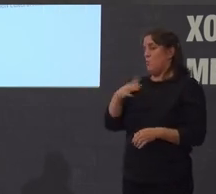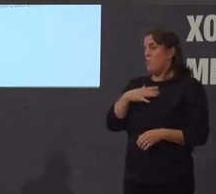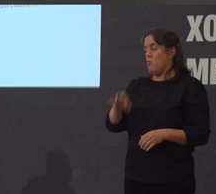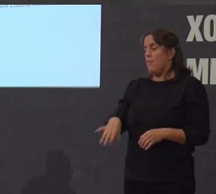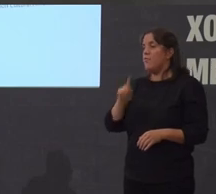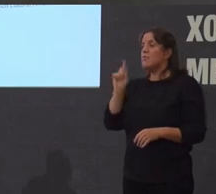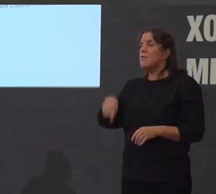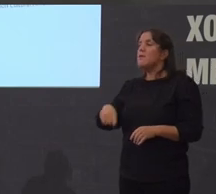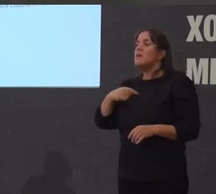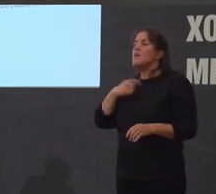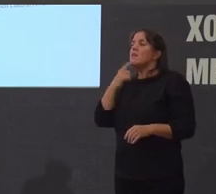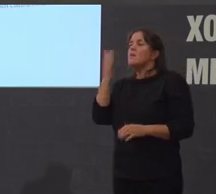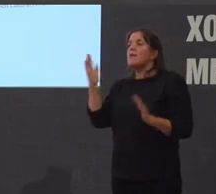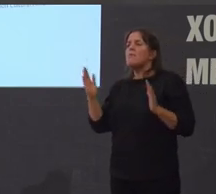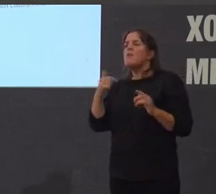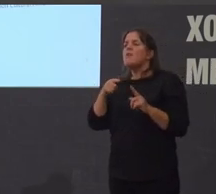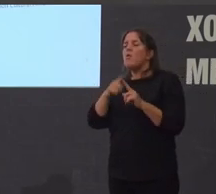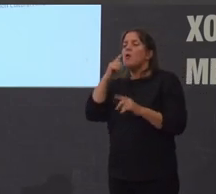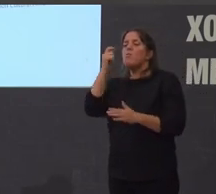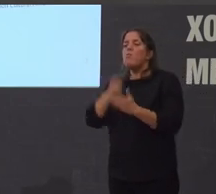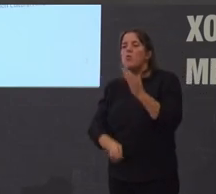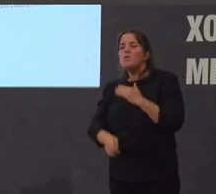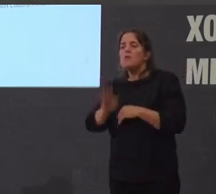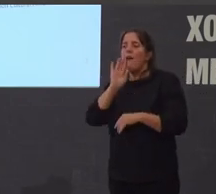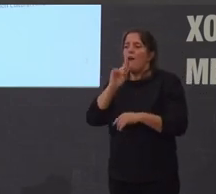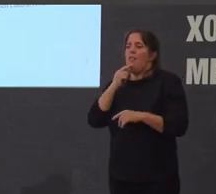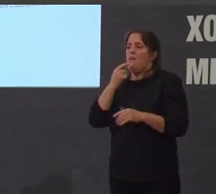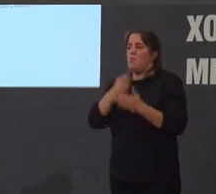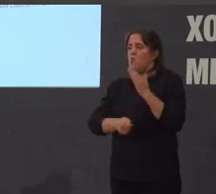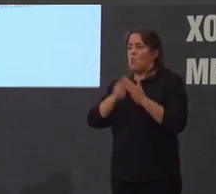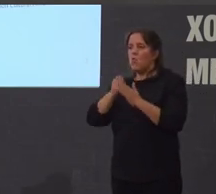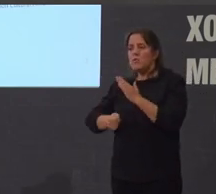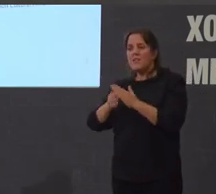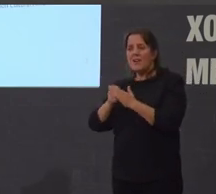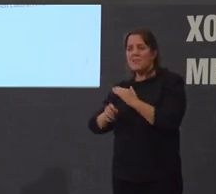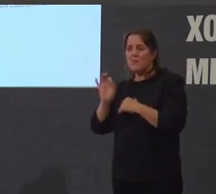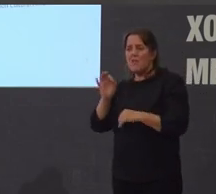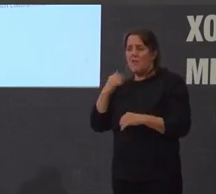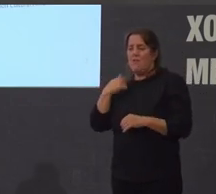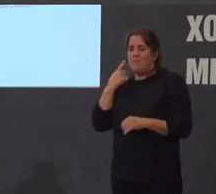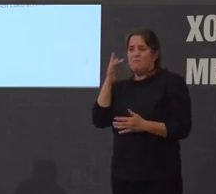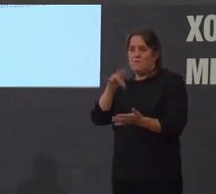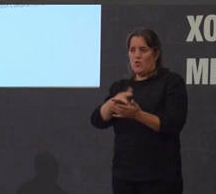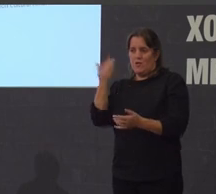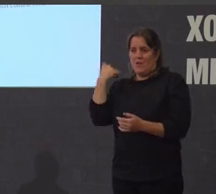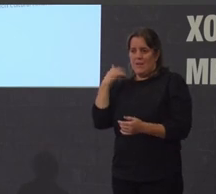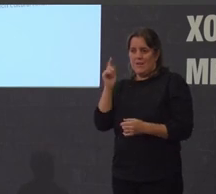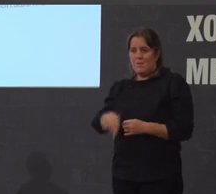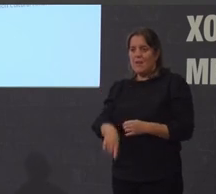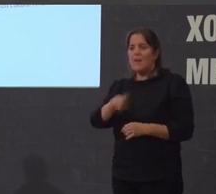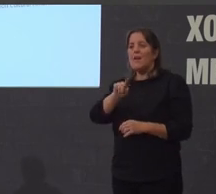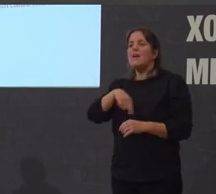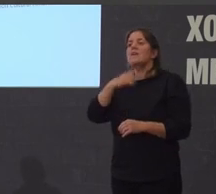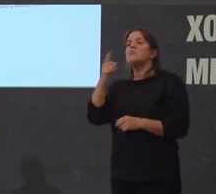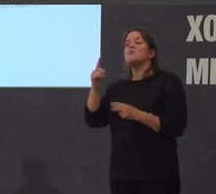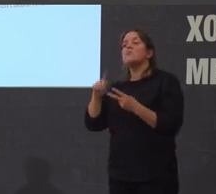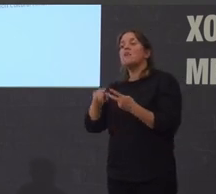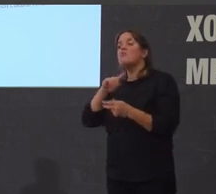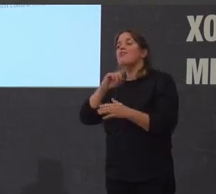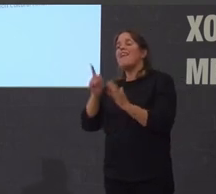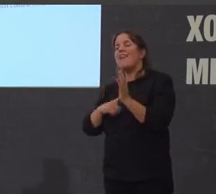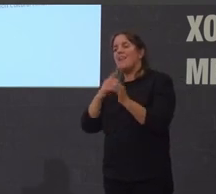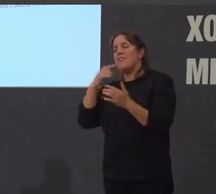moza y toda esa serie de multas como dicen antes que se ponían y llegaríamos a ley de responsabilidades